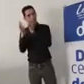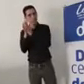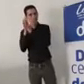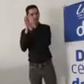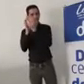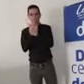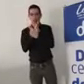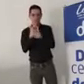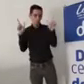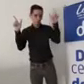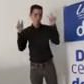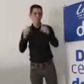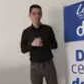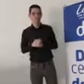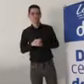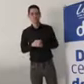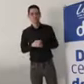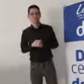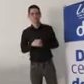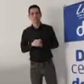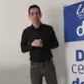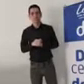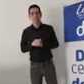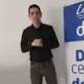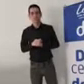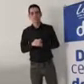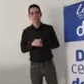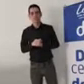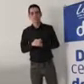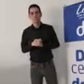en política y en democracia. Siguiente.